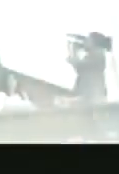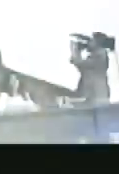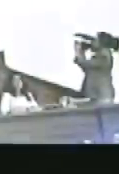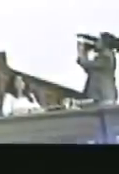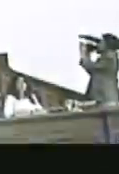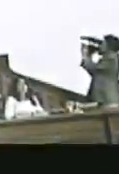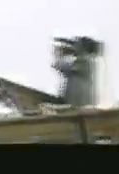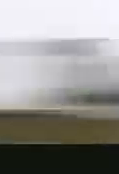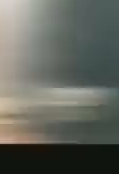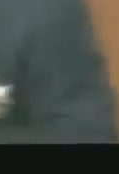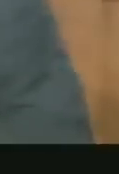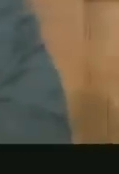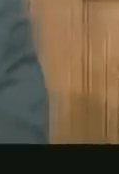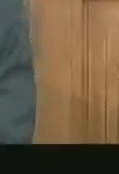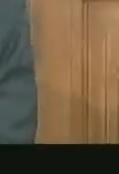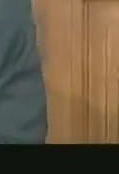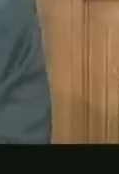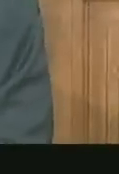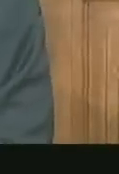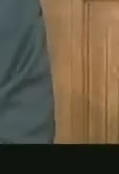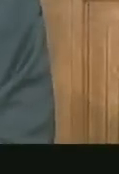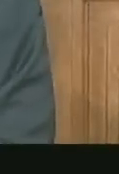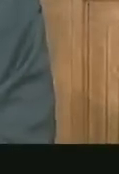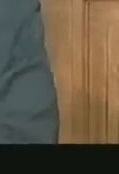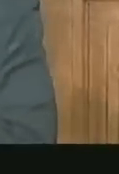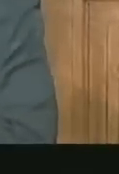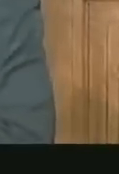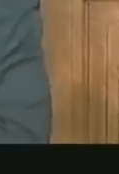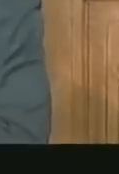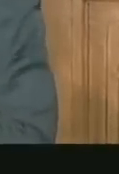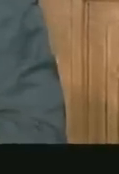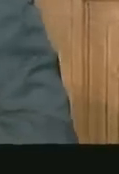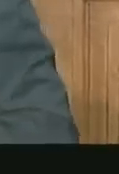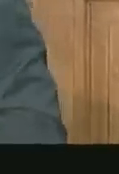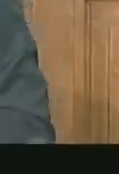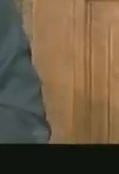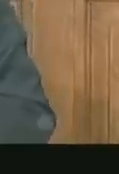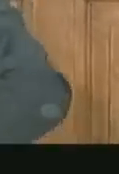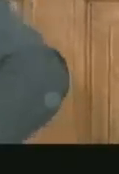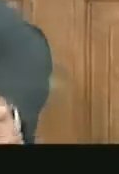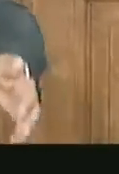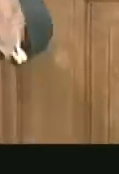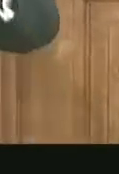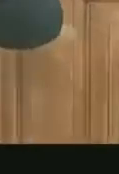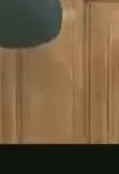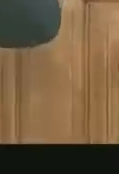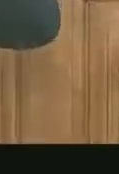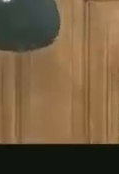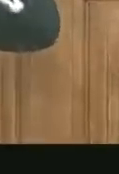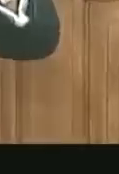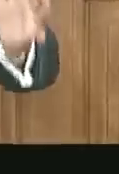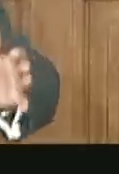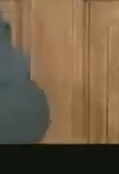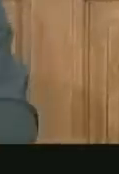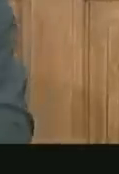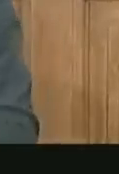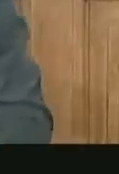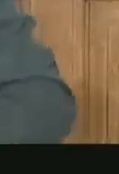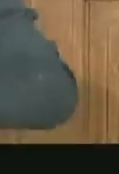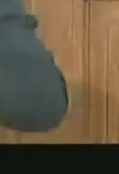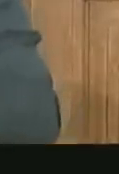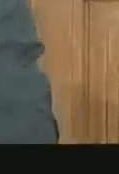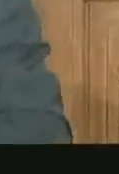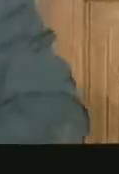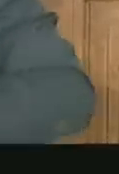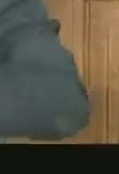Nacional Constituyente. Un presidente encargado de muchas cosas, pero esencialmente orientando